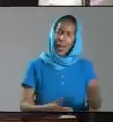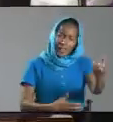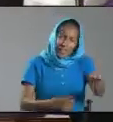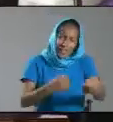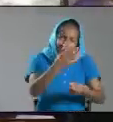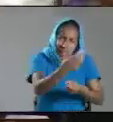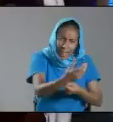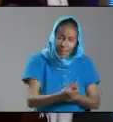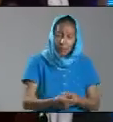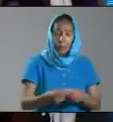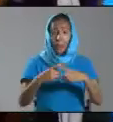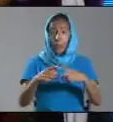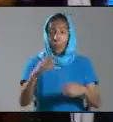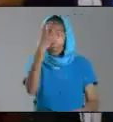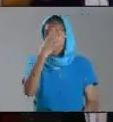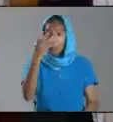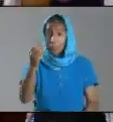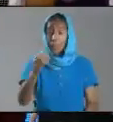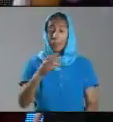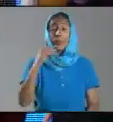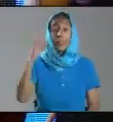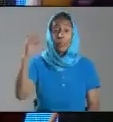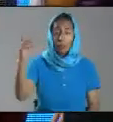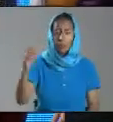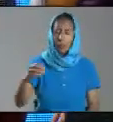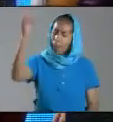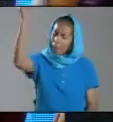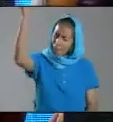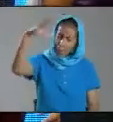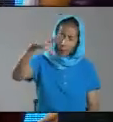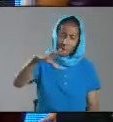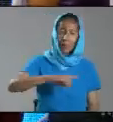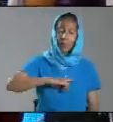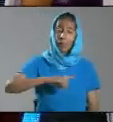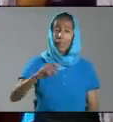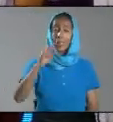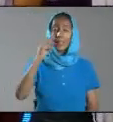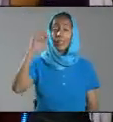Dios. Bendito sea el Señor.